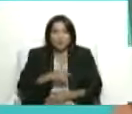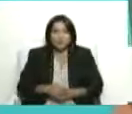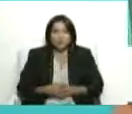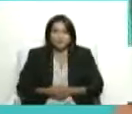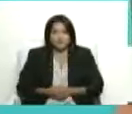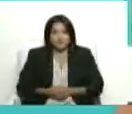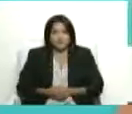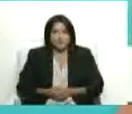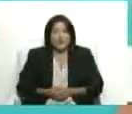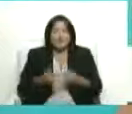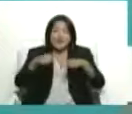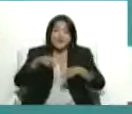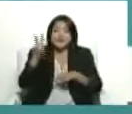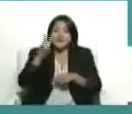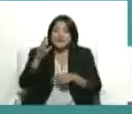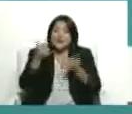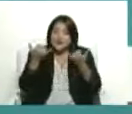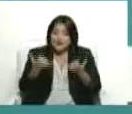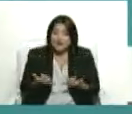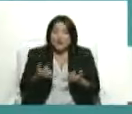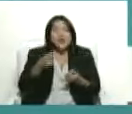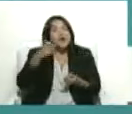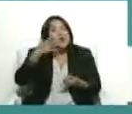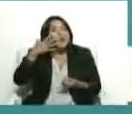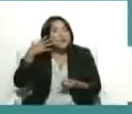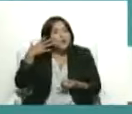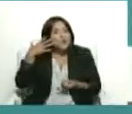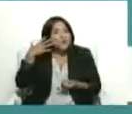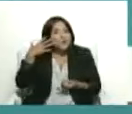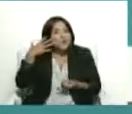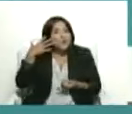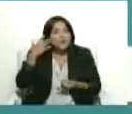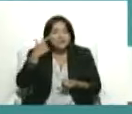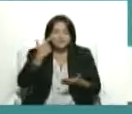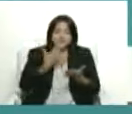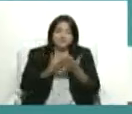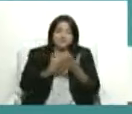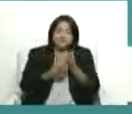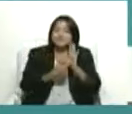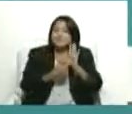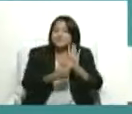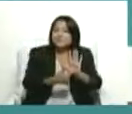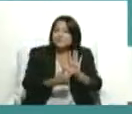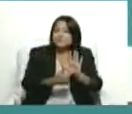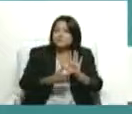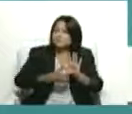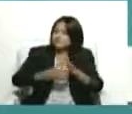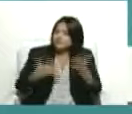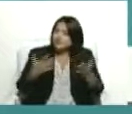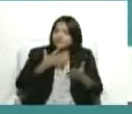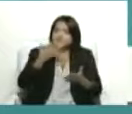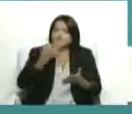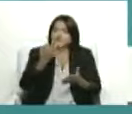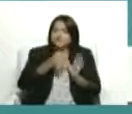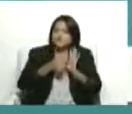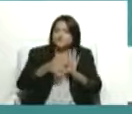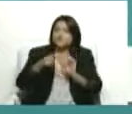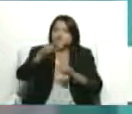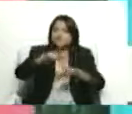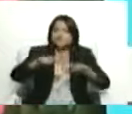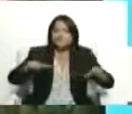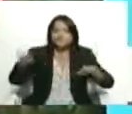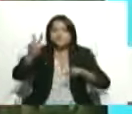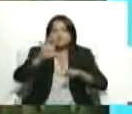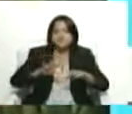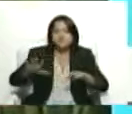oro para Venezuela. Y es un orgullo que nos evidencia, pues, en qué agenda es la verdadera agenda del pueblo venezolano. Es la agenda de